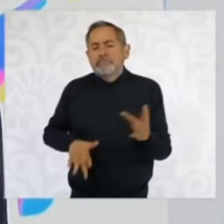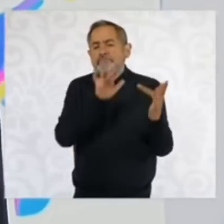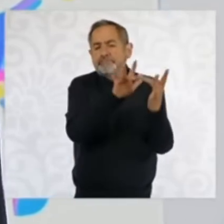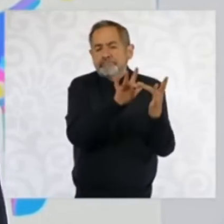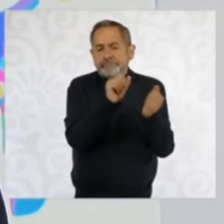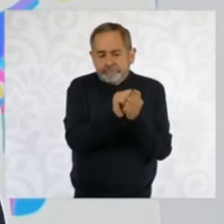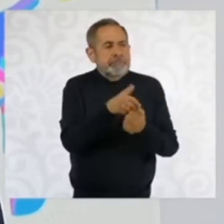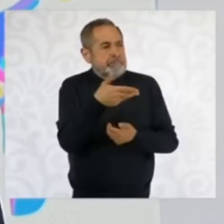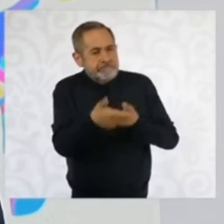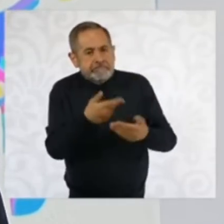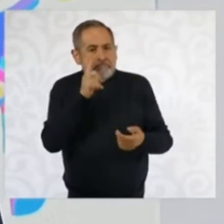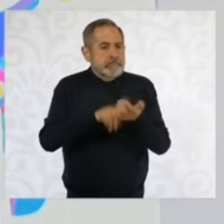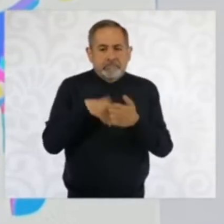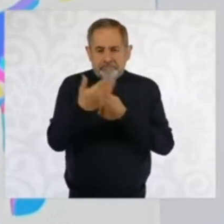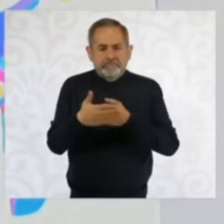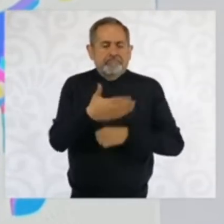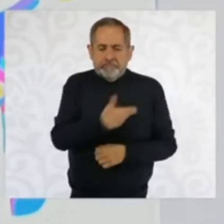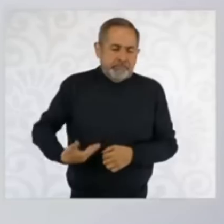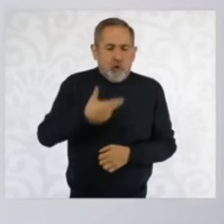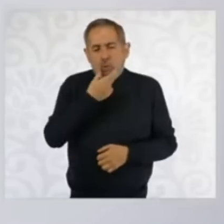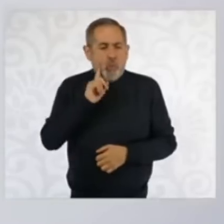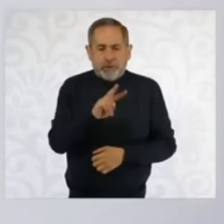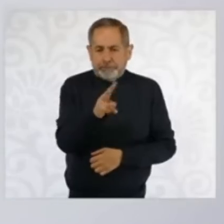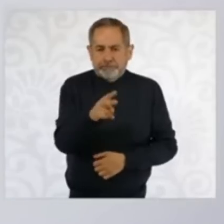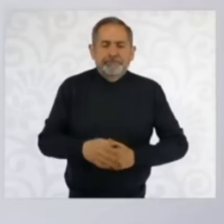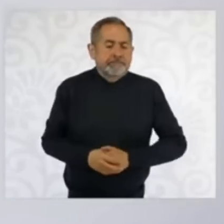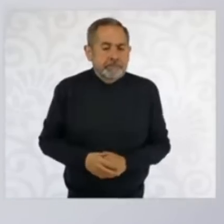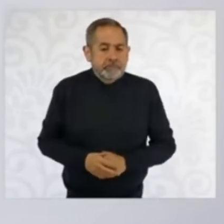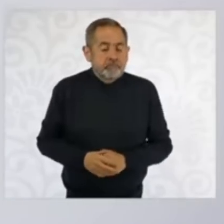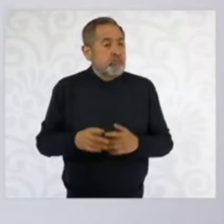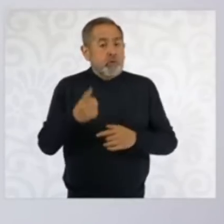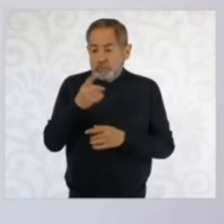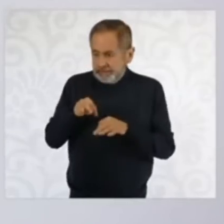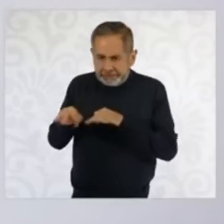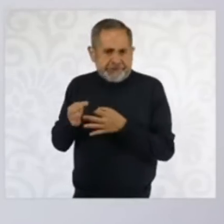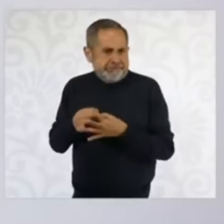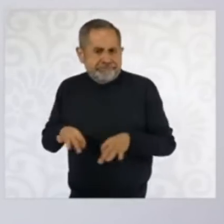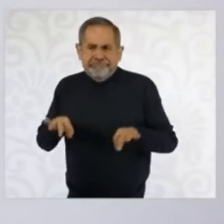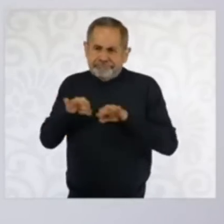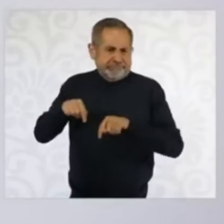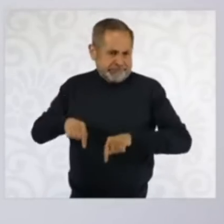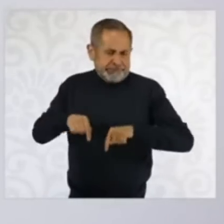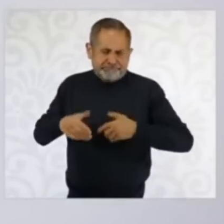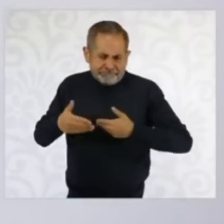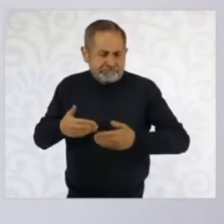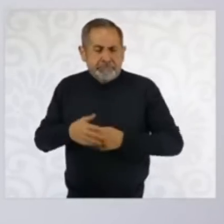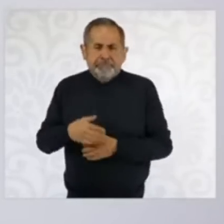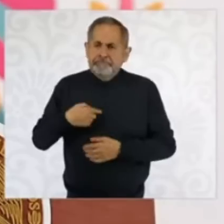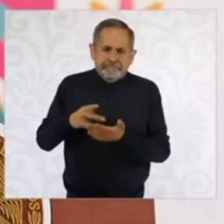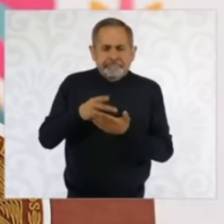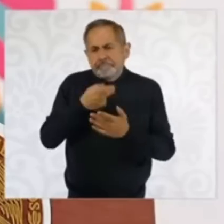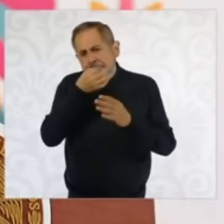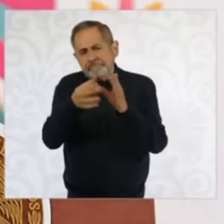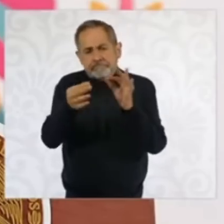con el próximo presidente o presidenta. Estamos haciendo un trabajo muy importante y además lo hemos estado